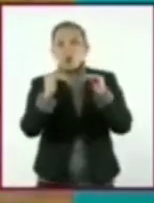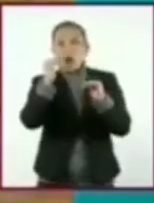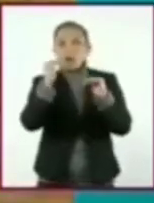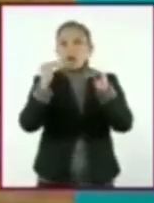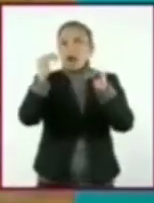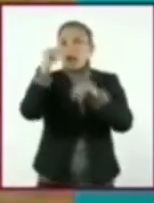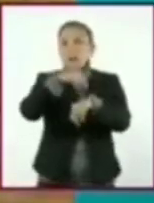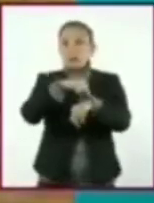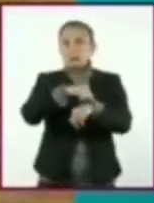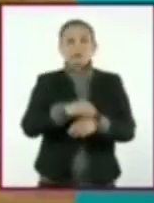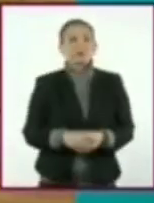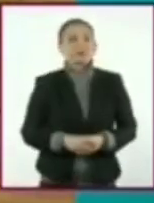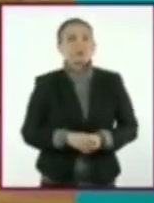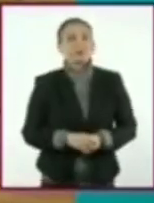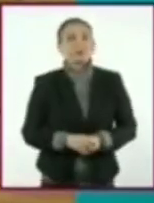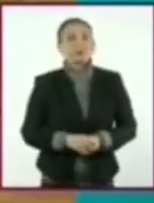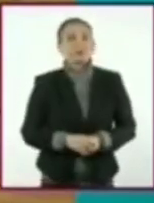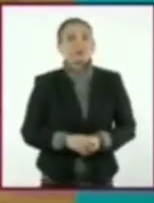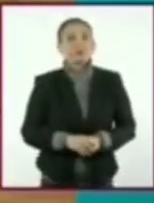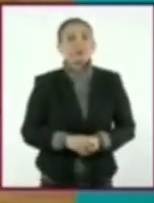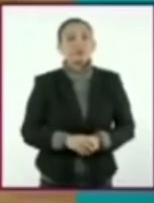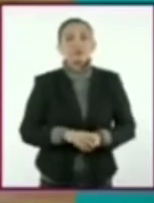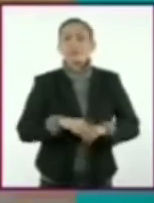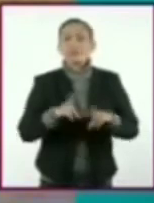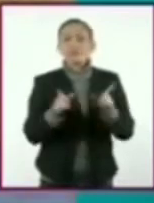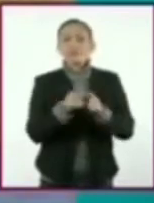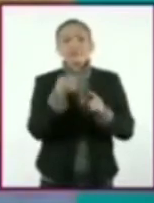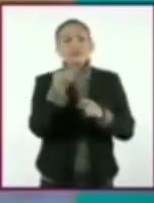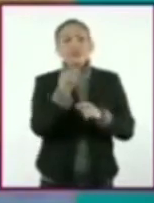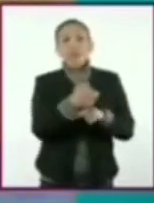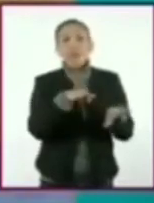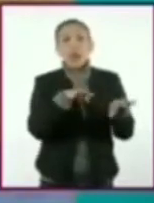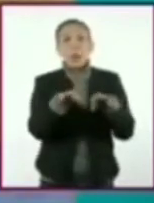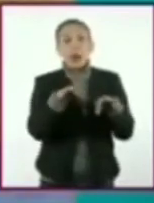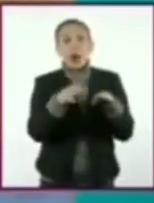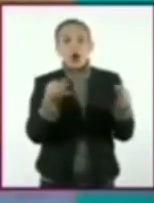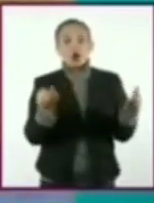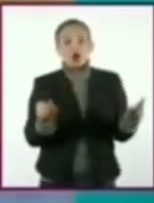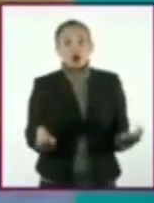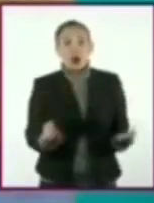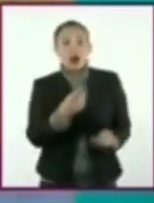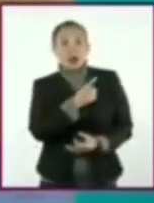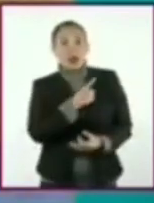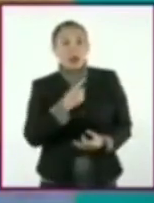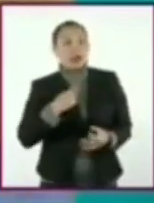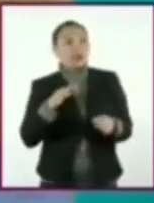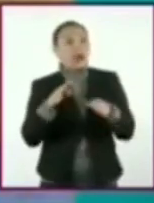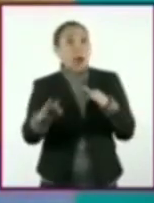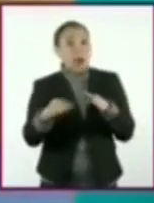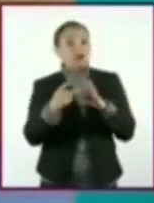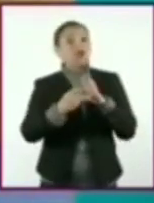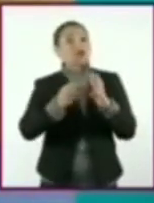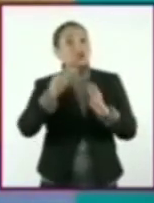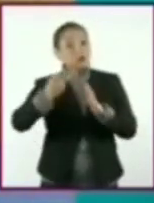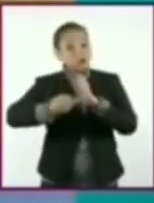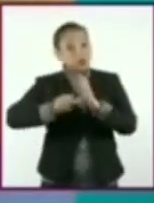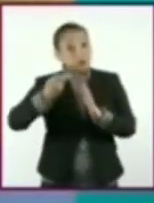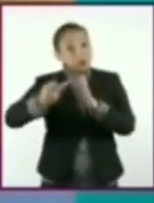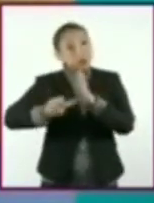paulatinamente subiendo el tiempo. En resumidas cuentas, el trabajo de yoga debe ser un trabajo